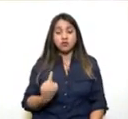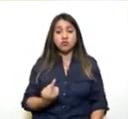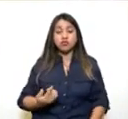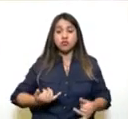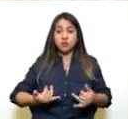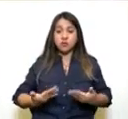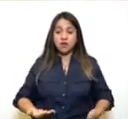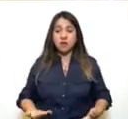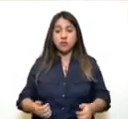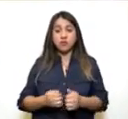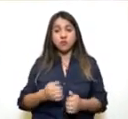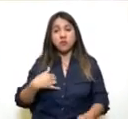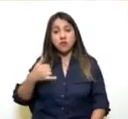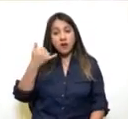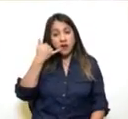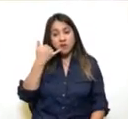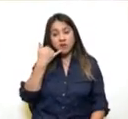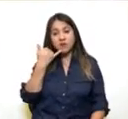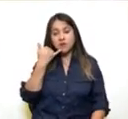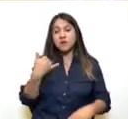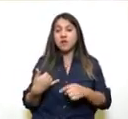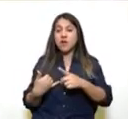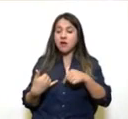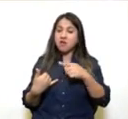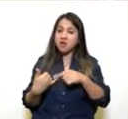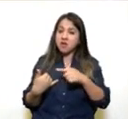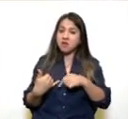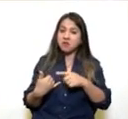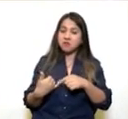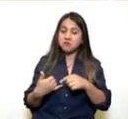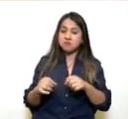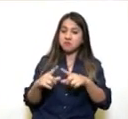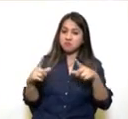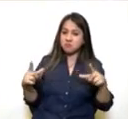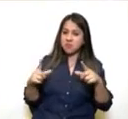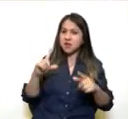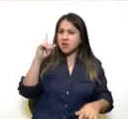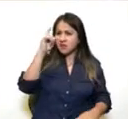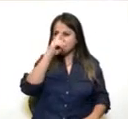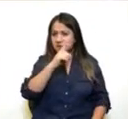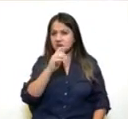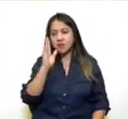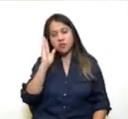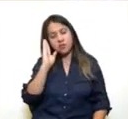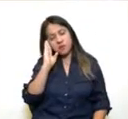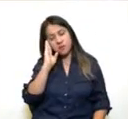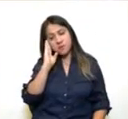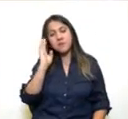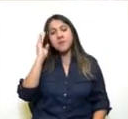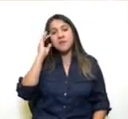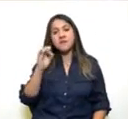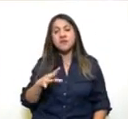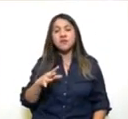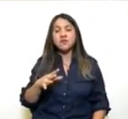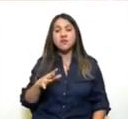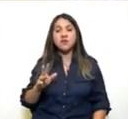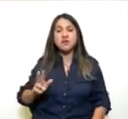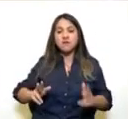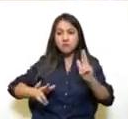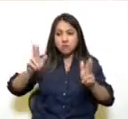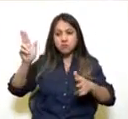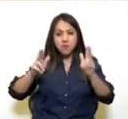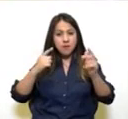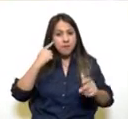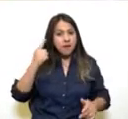con el teléfono abierto permanentemente cuesta quedarse dormida sabiendo que las balas